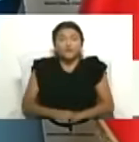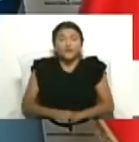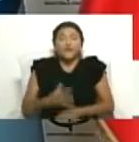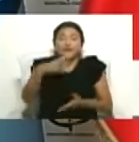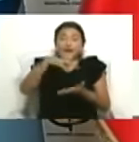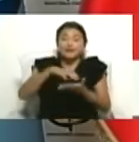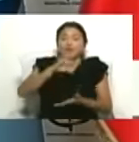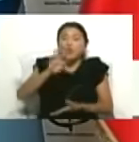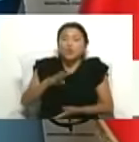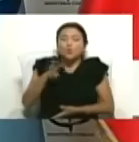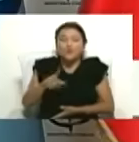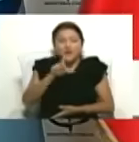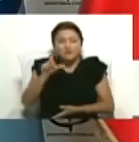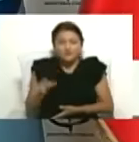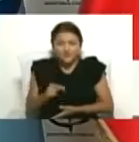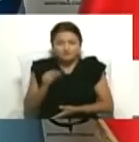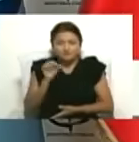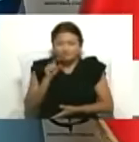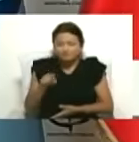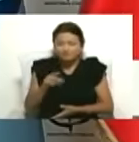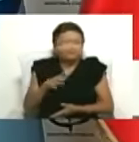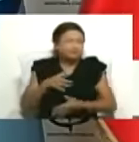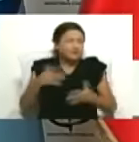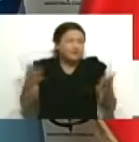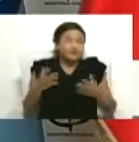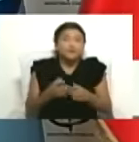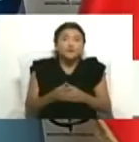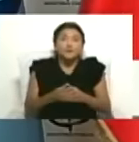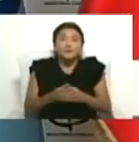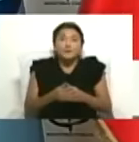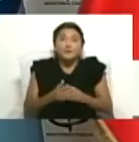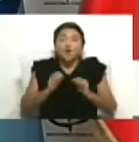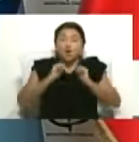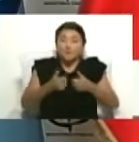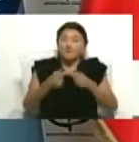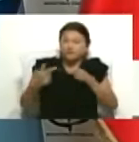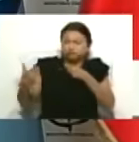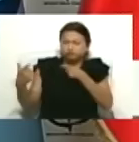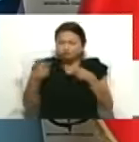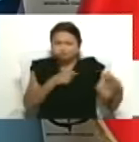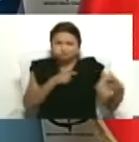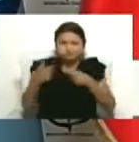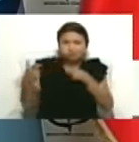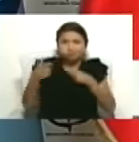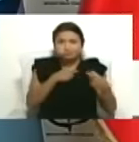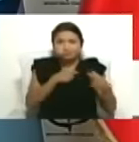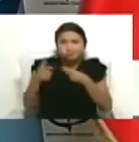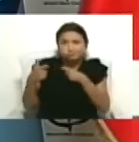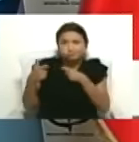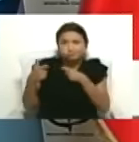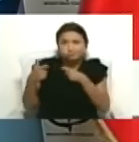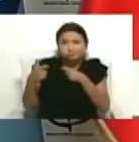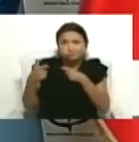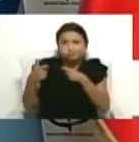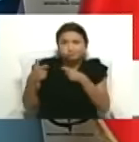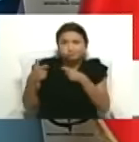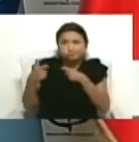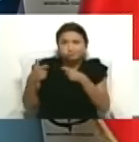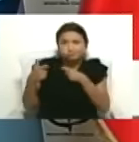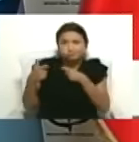para literalmente crearnos un caos en esa frontera, en esa zona.